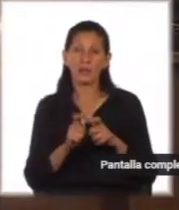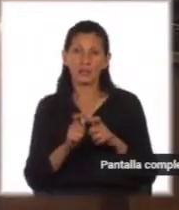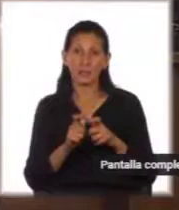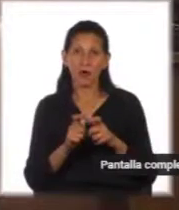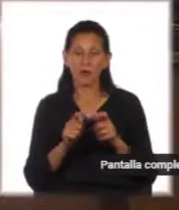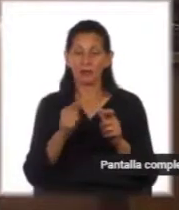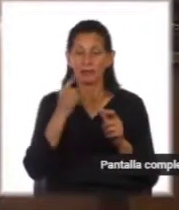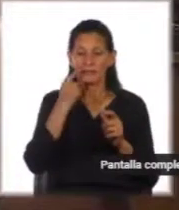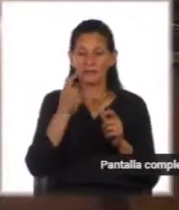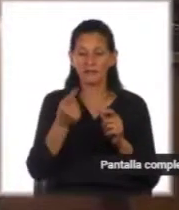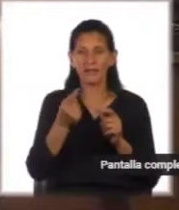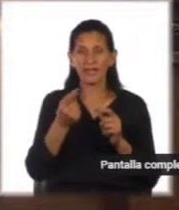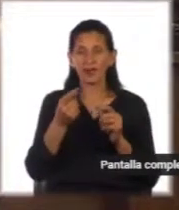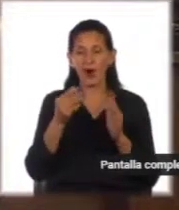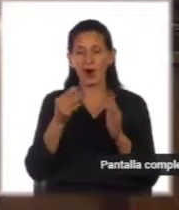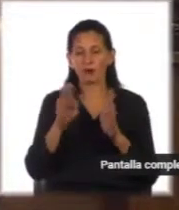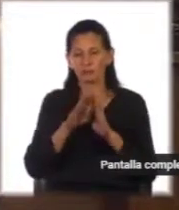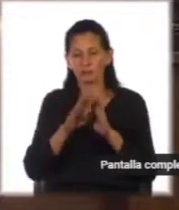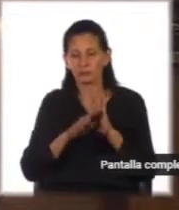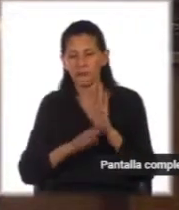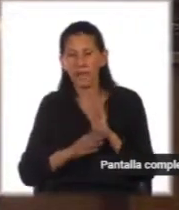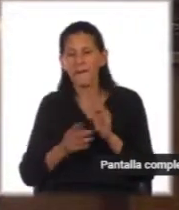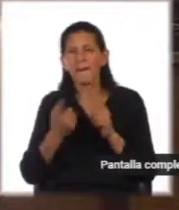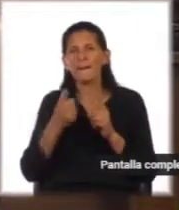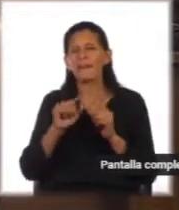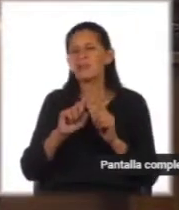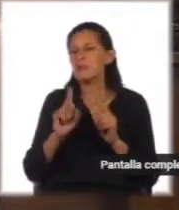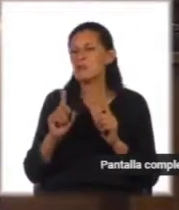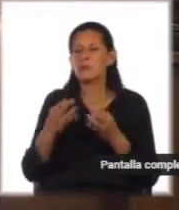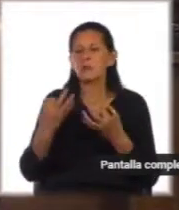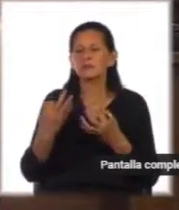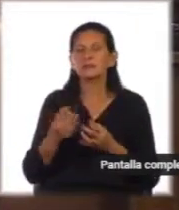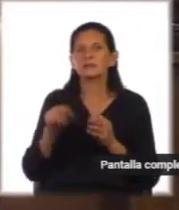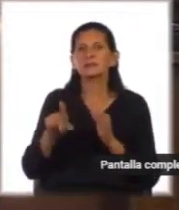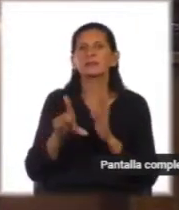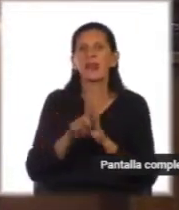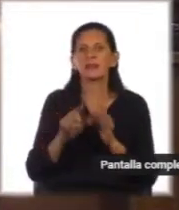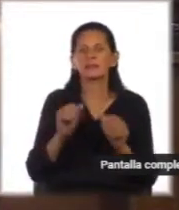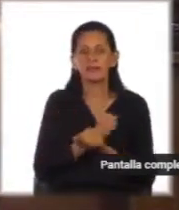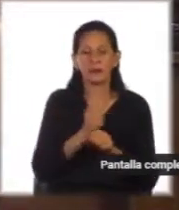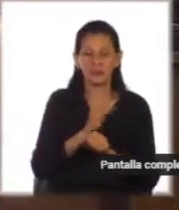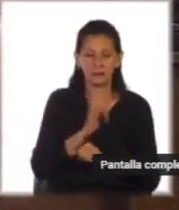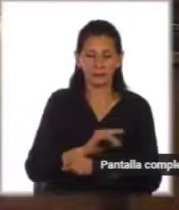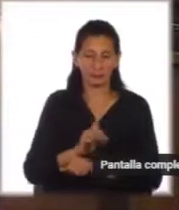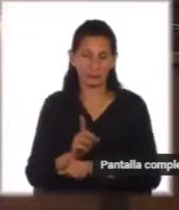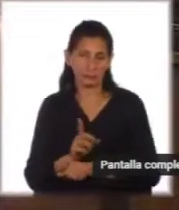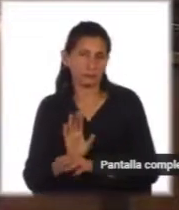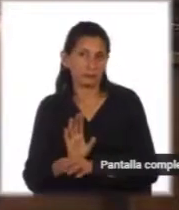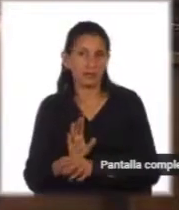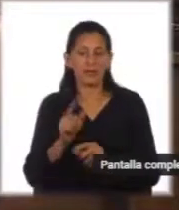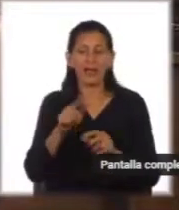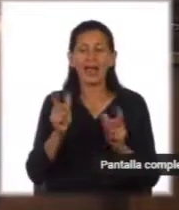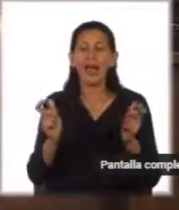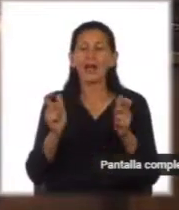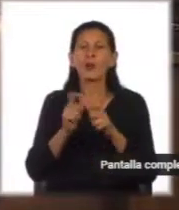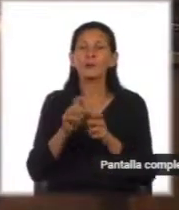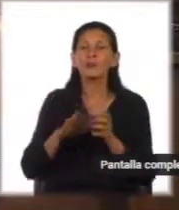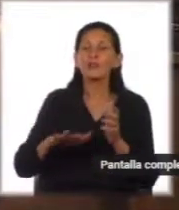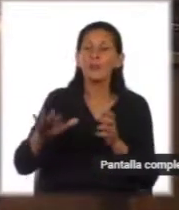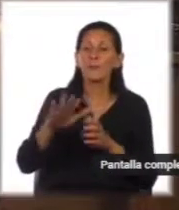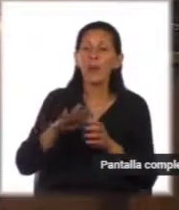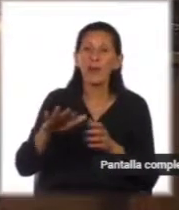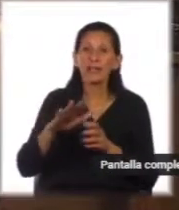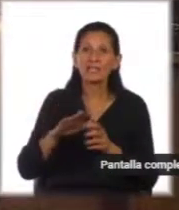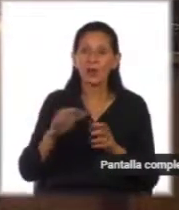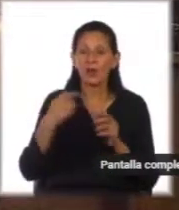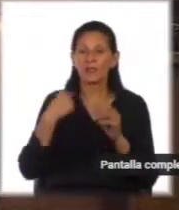vertieron elementos médicos que no aconsejan que esta ley sea aprobada. En la Comisión de Población y Desarrollo de